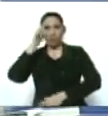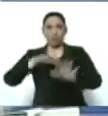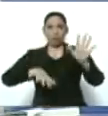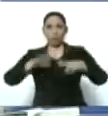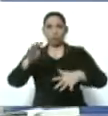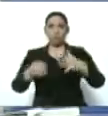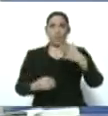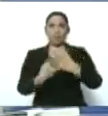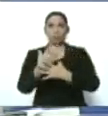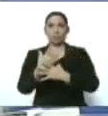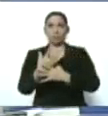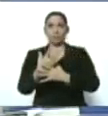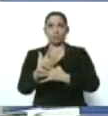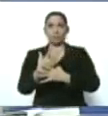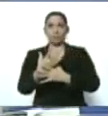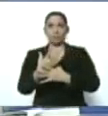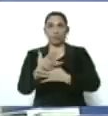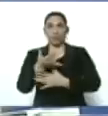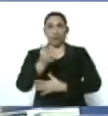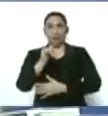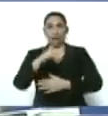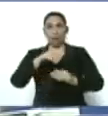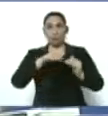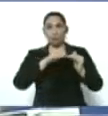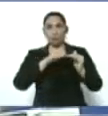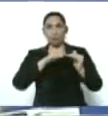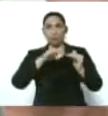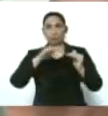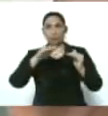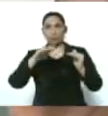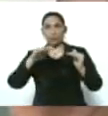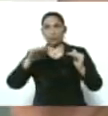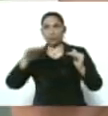mayo, aquí está la curva aplanada de Venezuela.